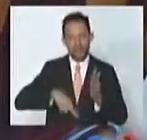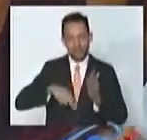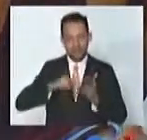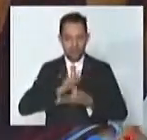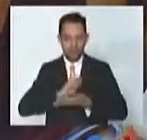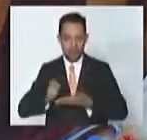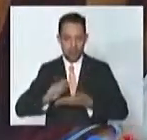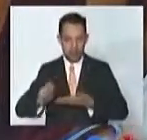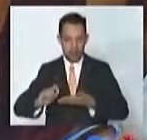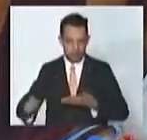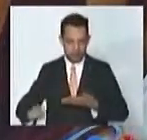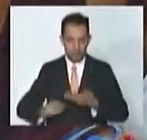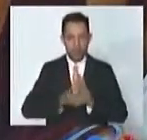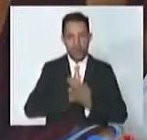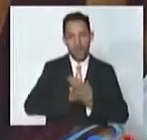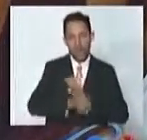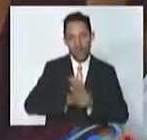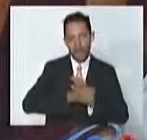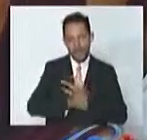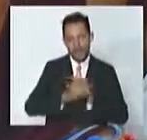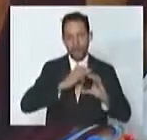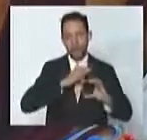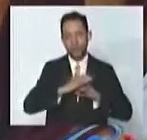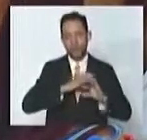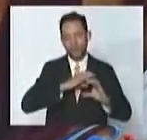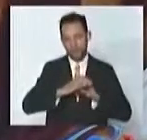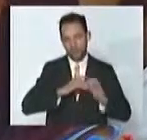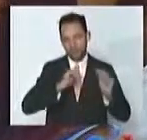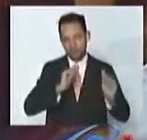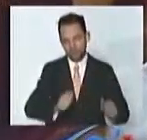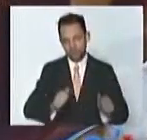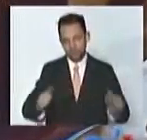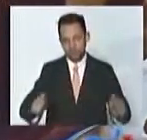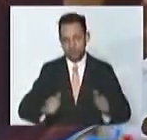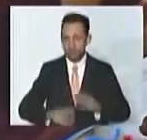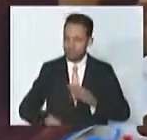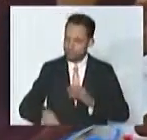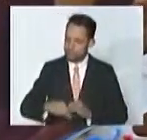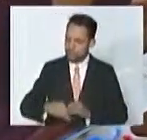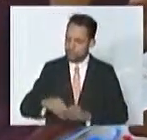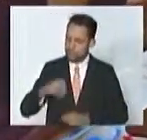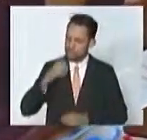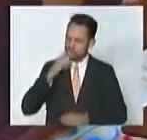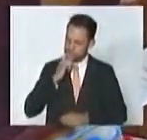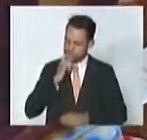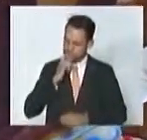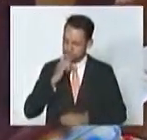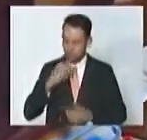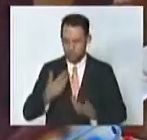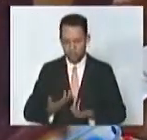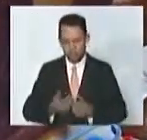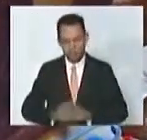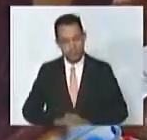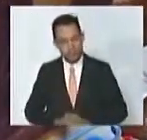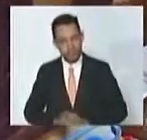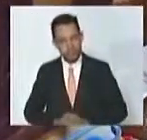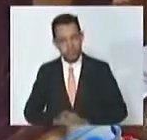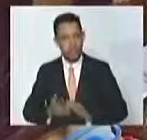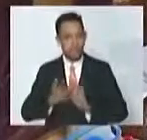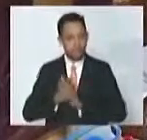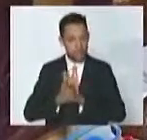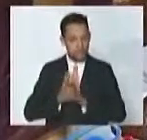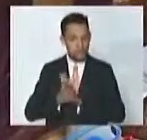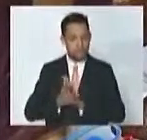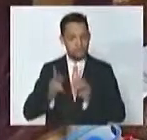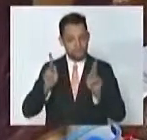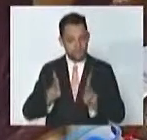lectura, escritura, habilidades comunicativas. Entonces, muchos se preguntarán, y usted habló de una cantidad de personas